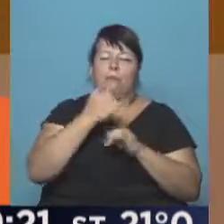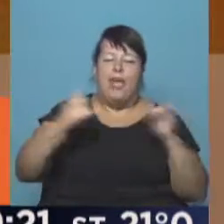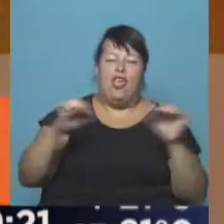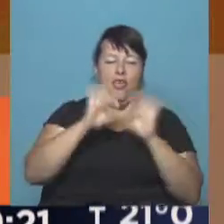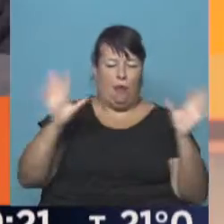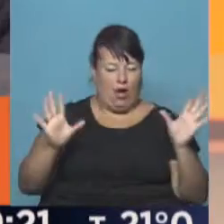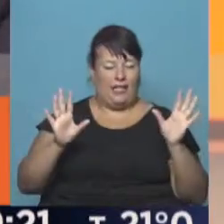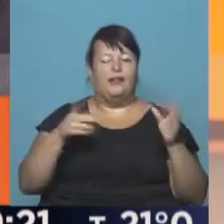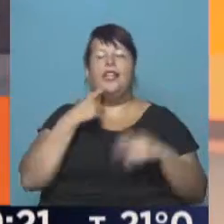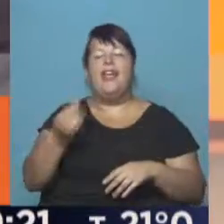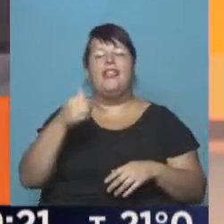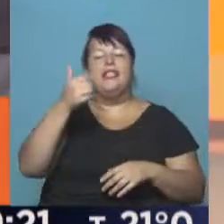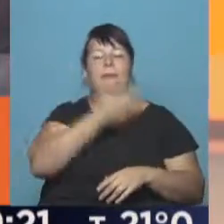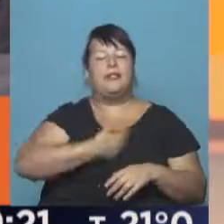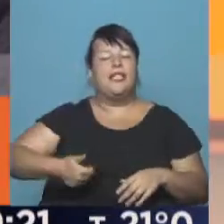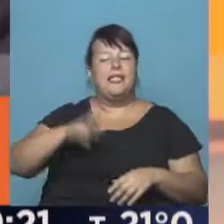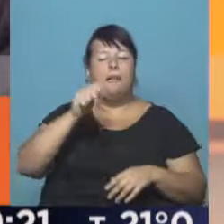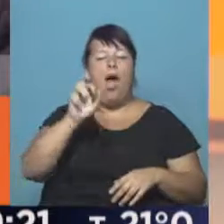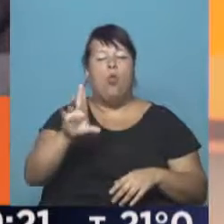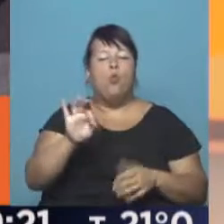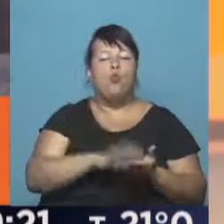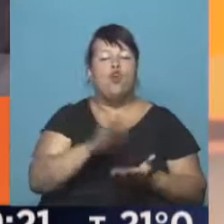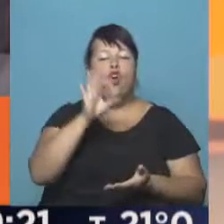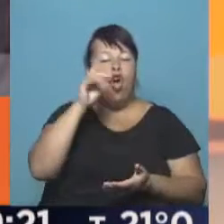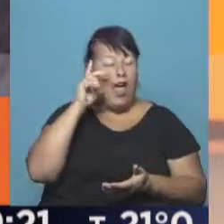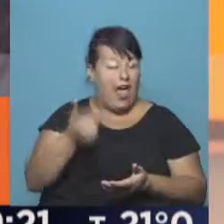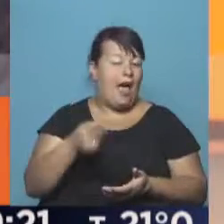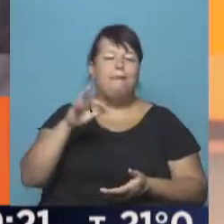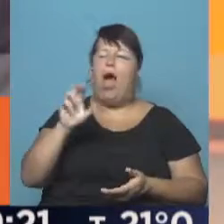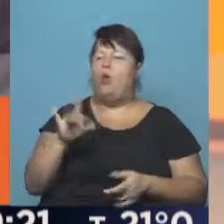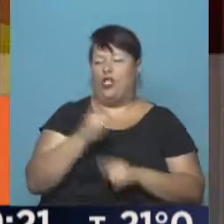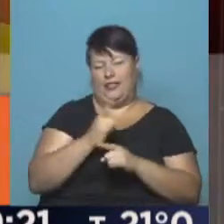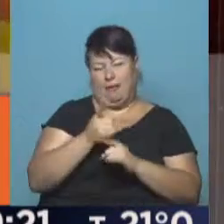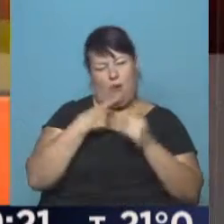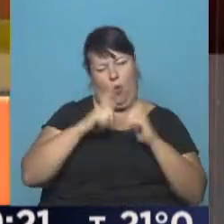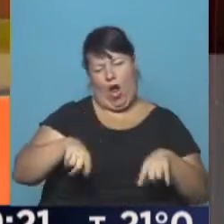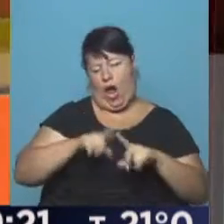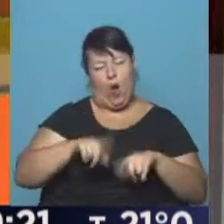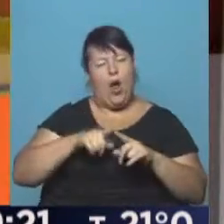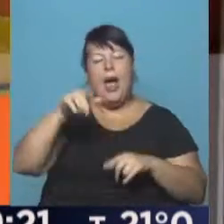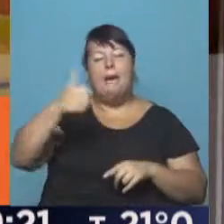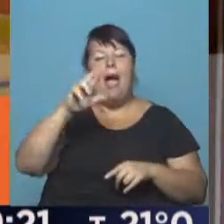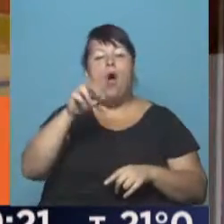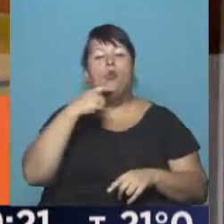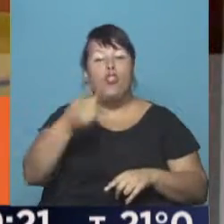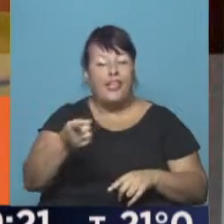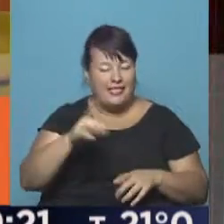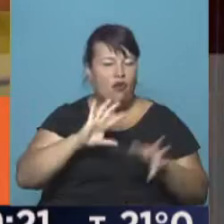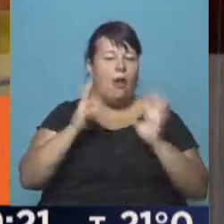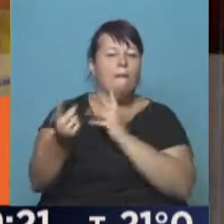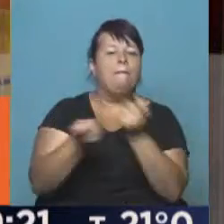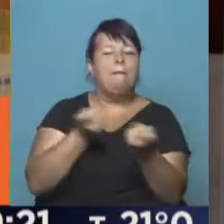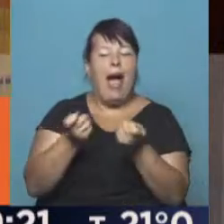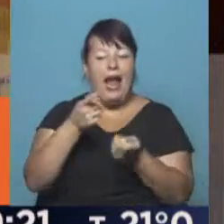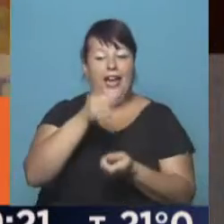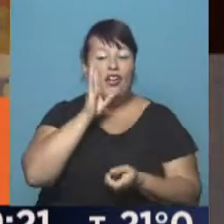semidemocracia. ¿Qué dice Maduro a partir de esto que dijo la OEA? Maduro siempre va a decir lo mismo, digamos. Maduro siempre dice que es una maniobra